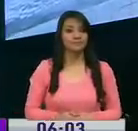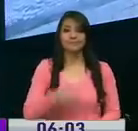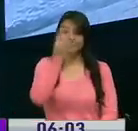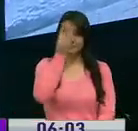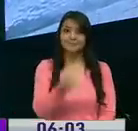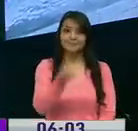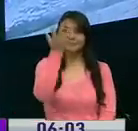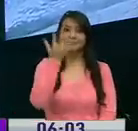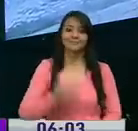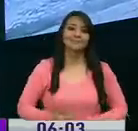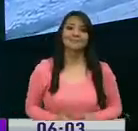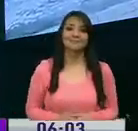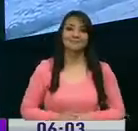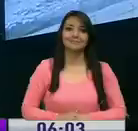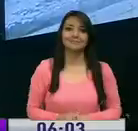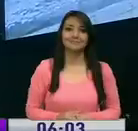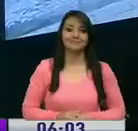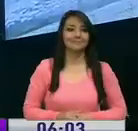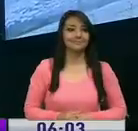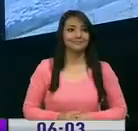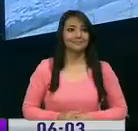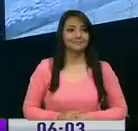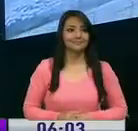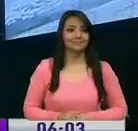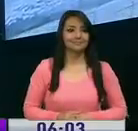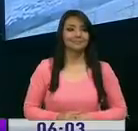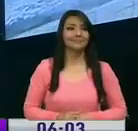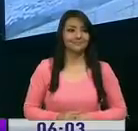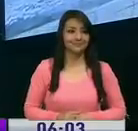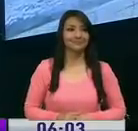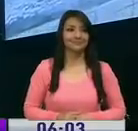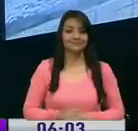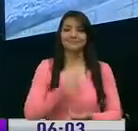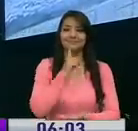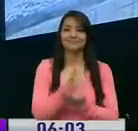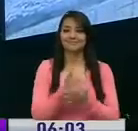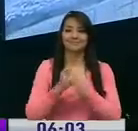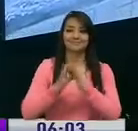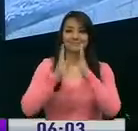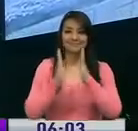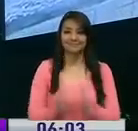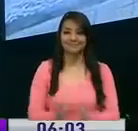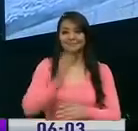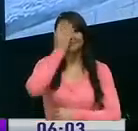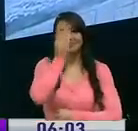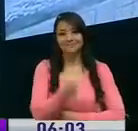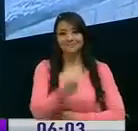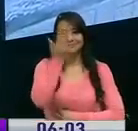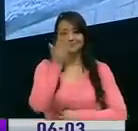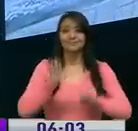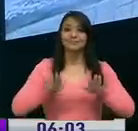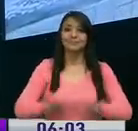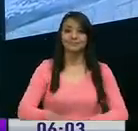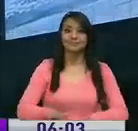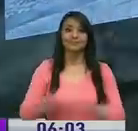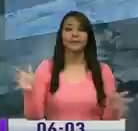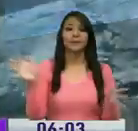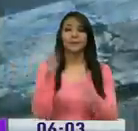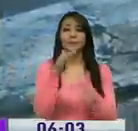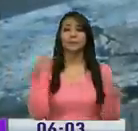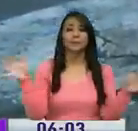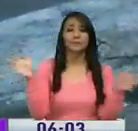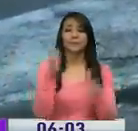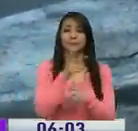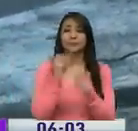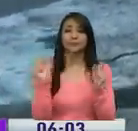días adelante Así es Roberto amigos que tengan un excelente día aquí el viento es intenso por